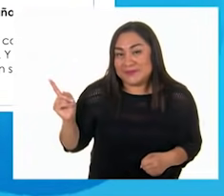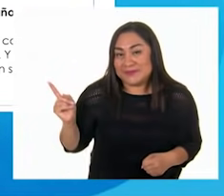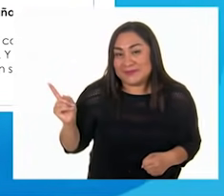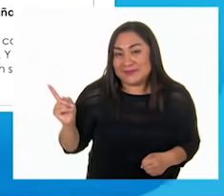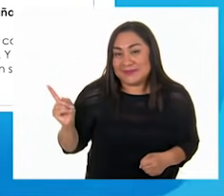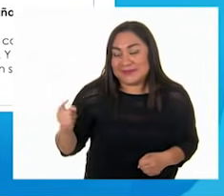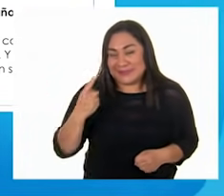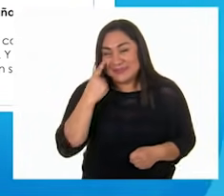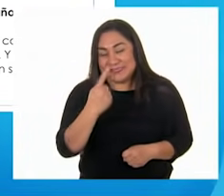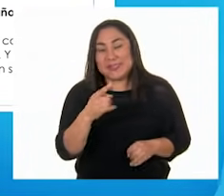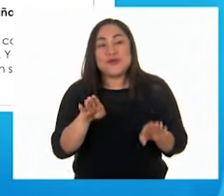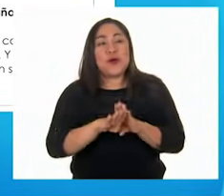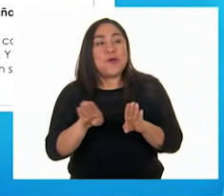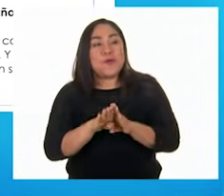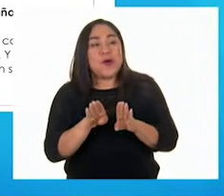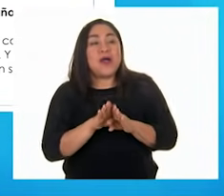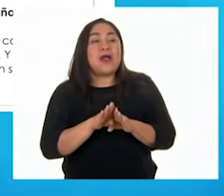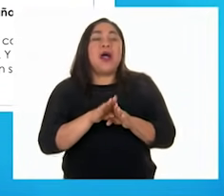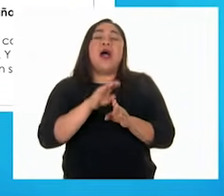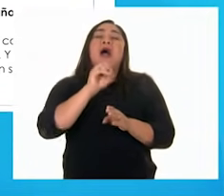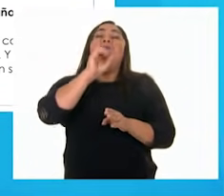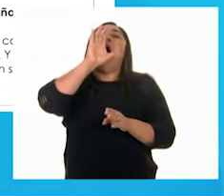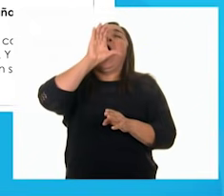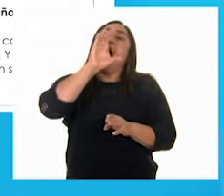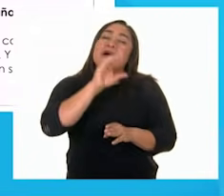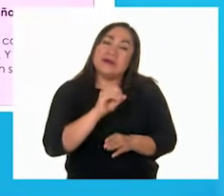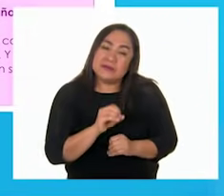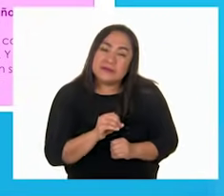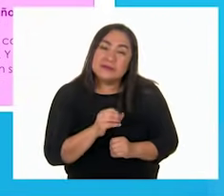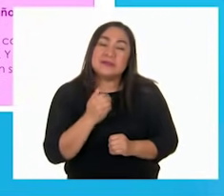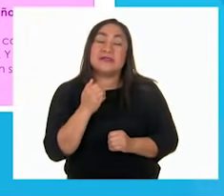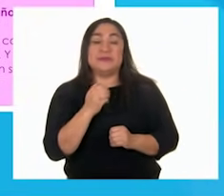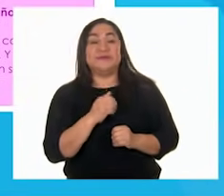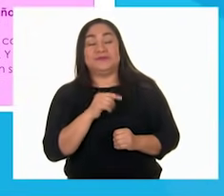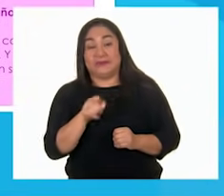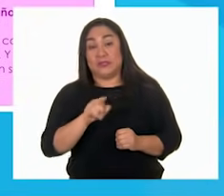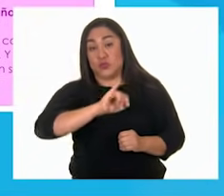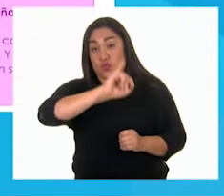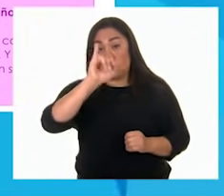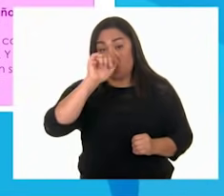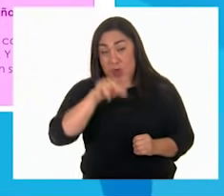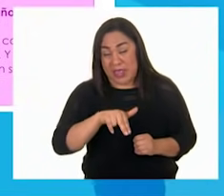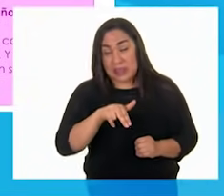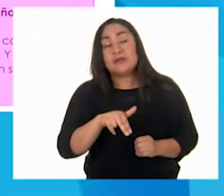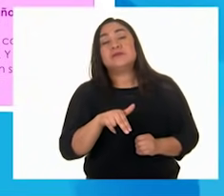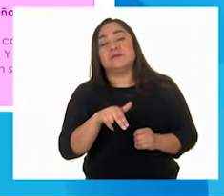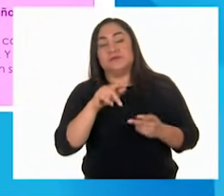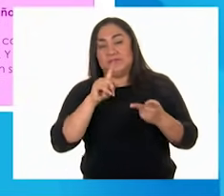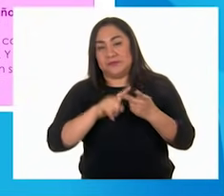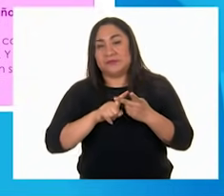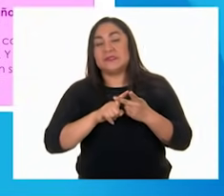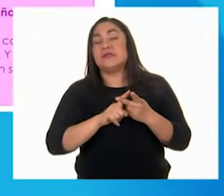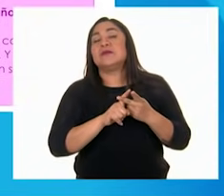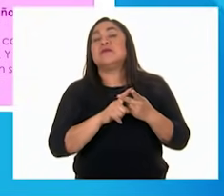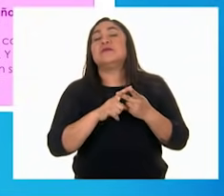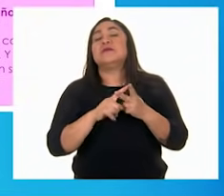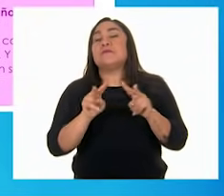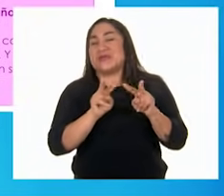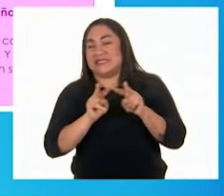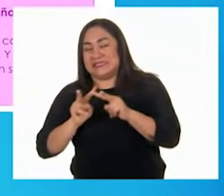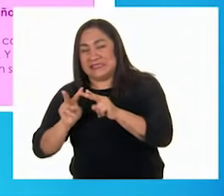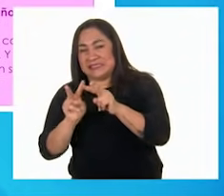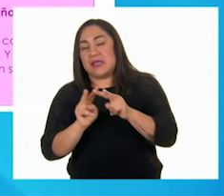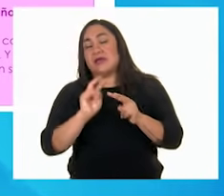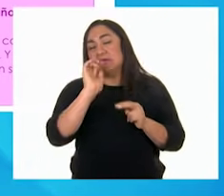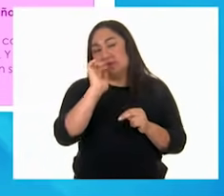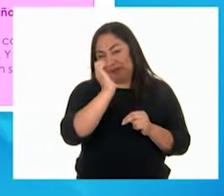ajá, gritando y también bostezando, yo creo, ¿no? Y ahí también dice, Juan el pastor, los campesinos y un rebaño de ovejas son los personajes. El